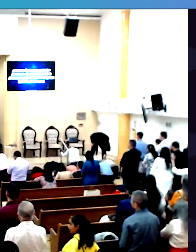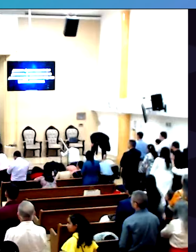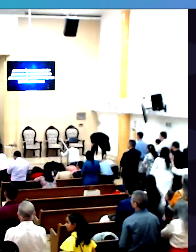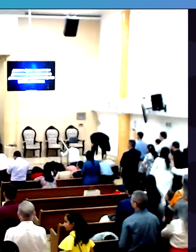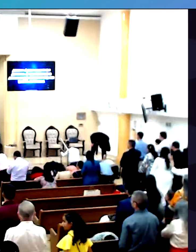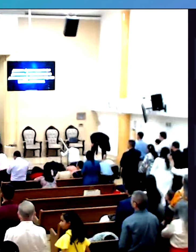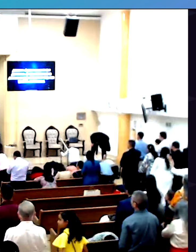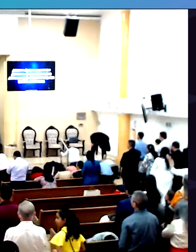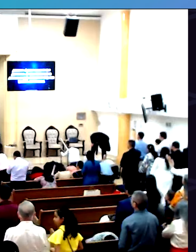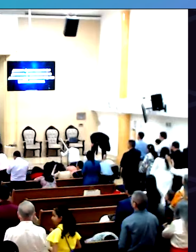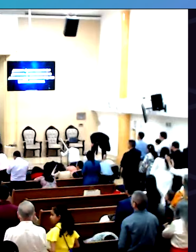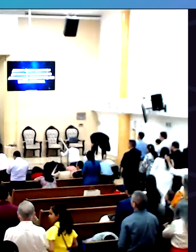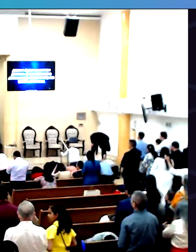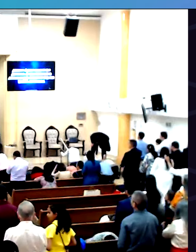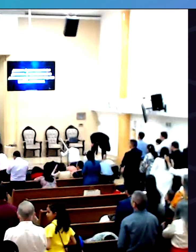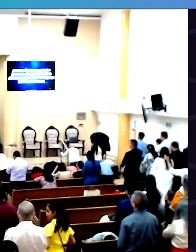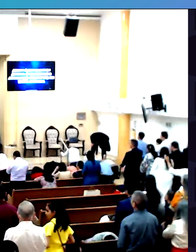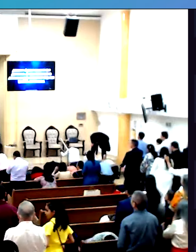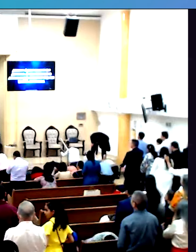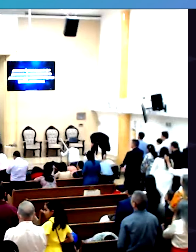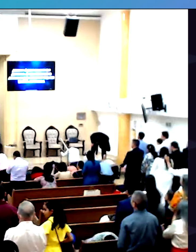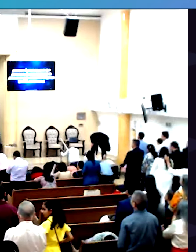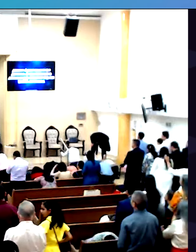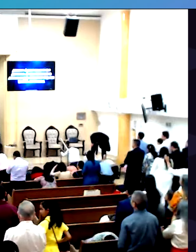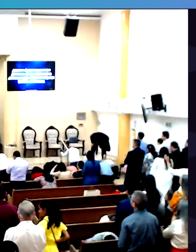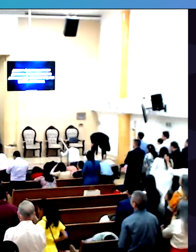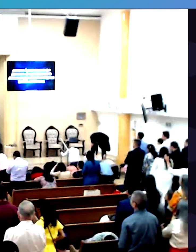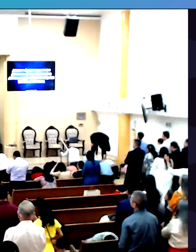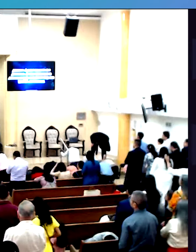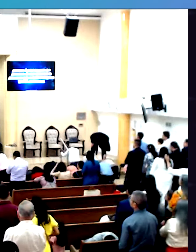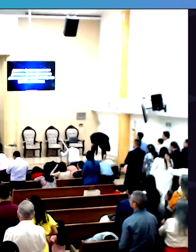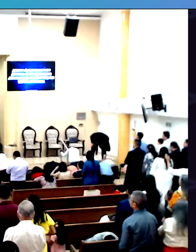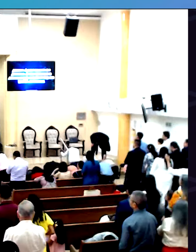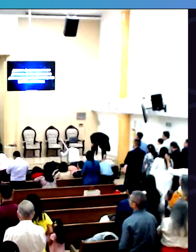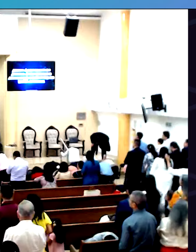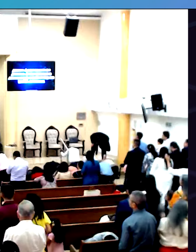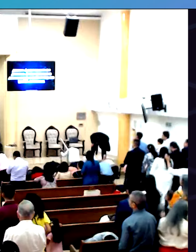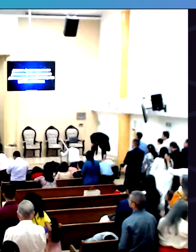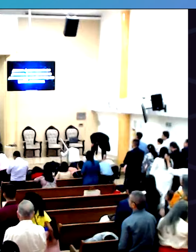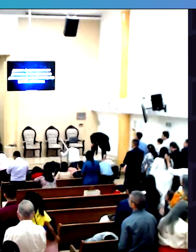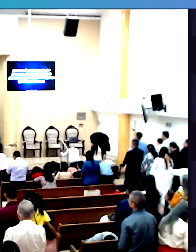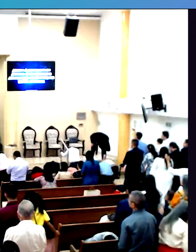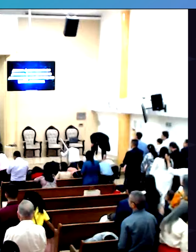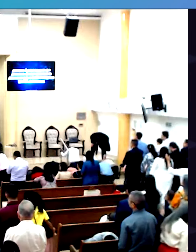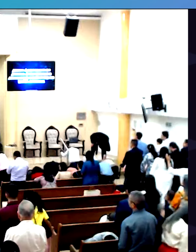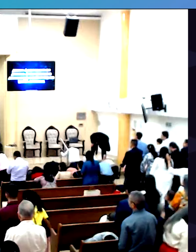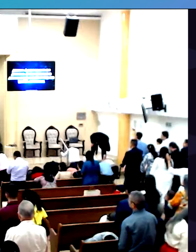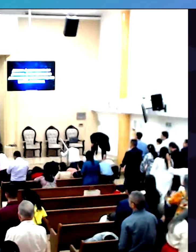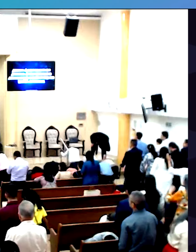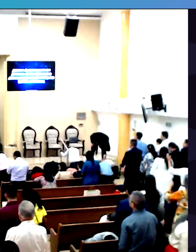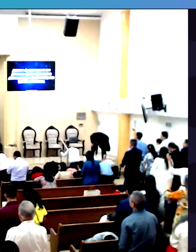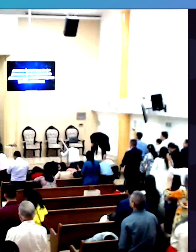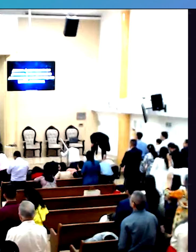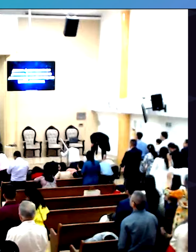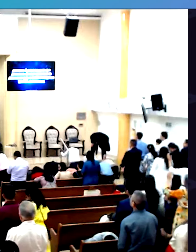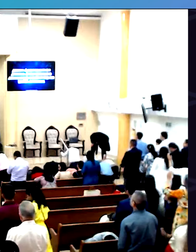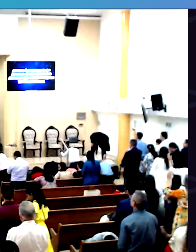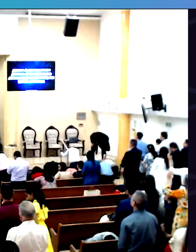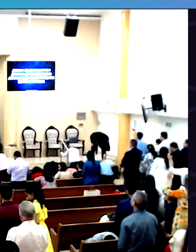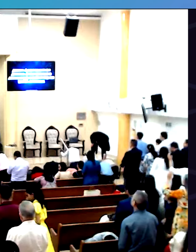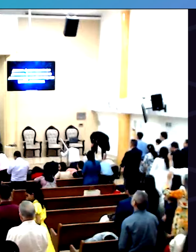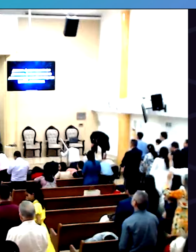sentimos, Dios mío, cargados. Pero Dios con su palabra nos insiste, nos llama a ser más que vencedores, porque la fe viene